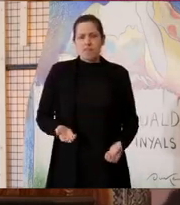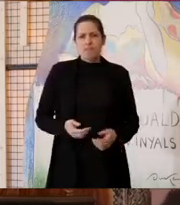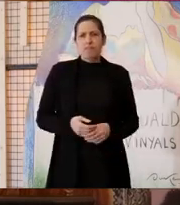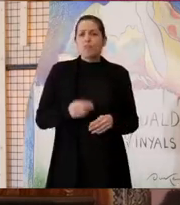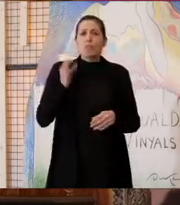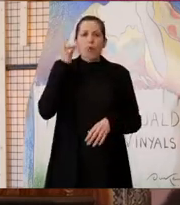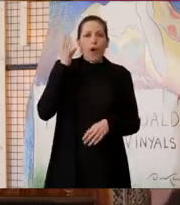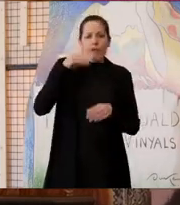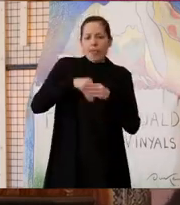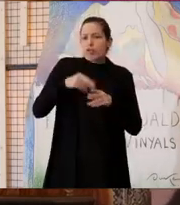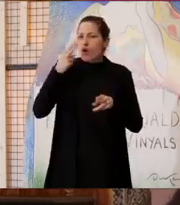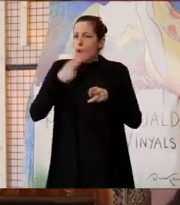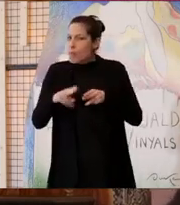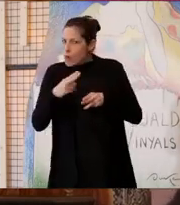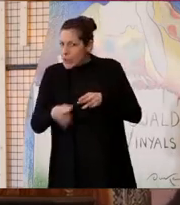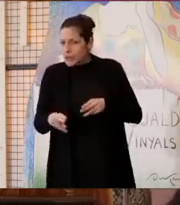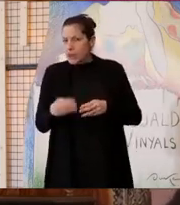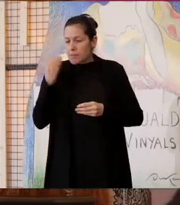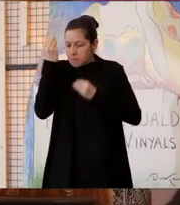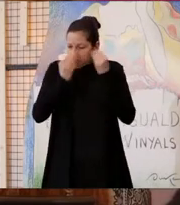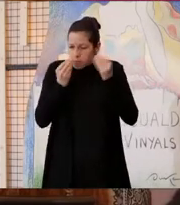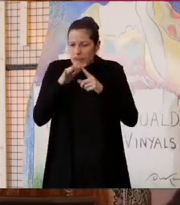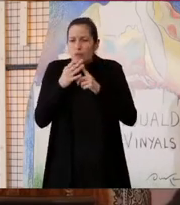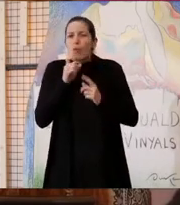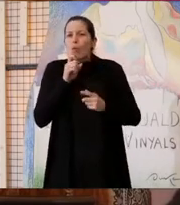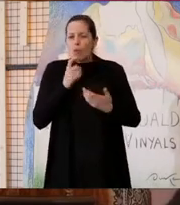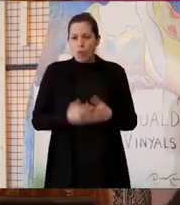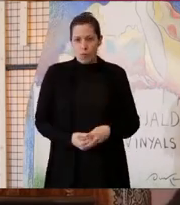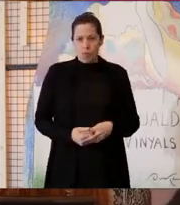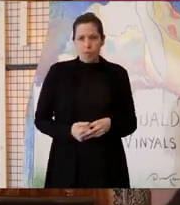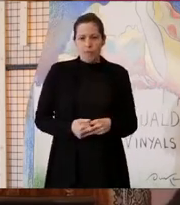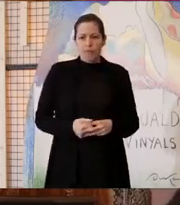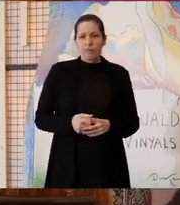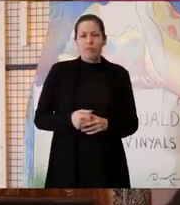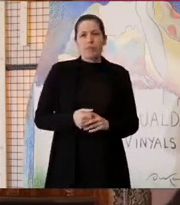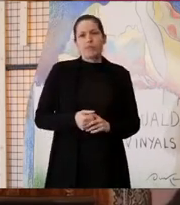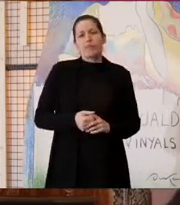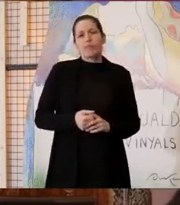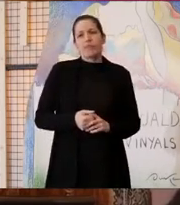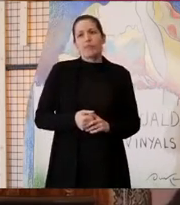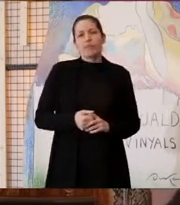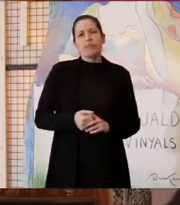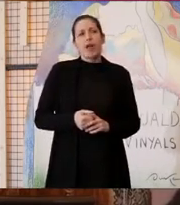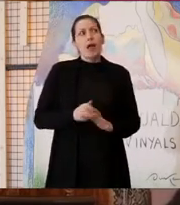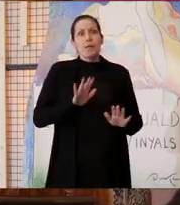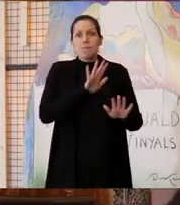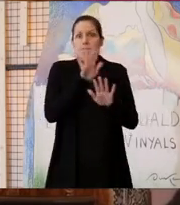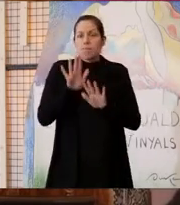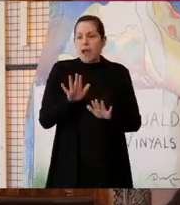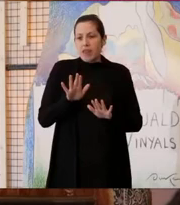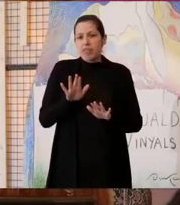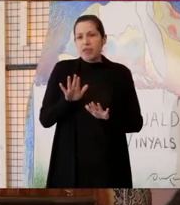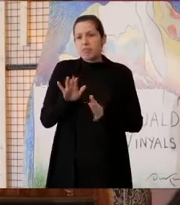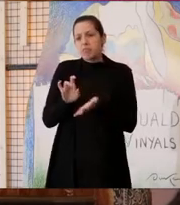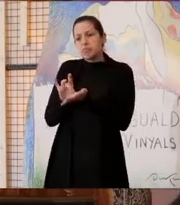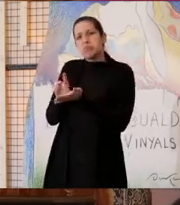aún más perverso Porque parece como está de moda también que es por libre elección o sea se nos expulsa de la política pero